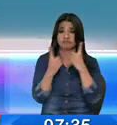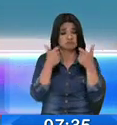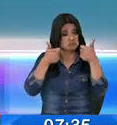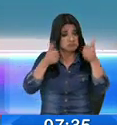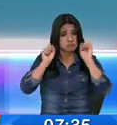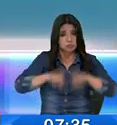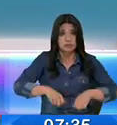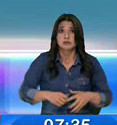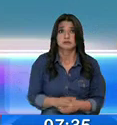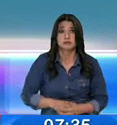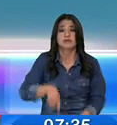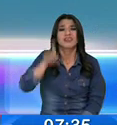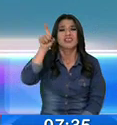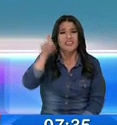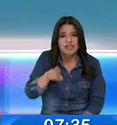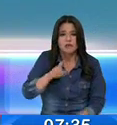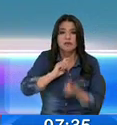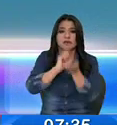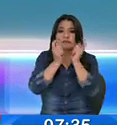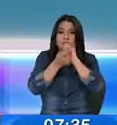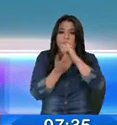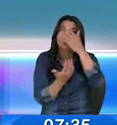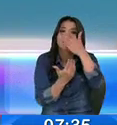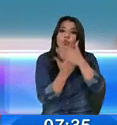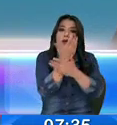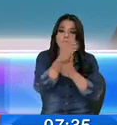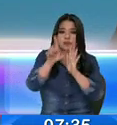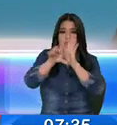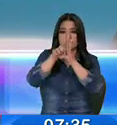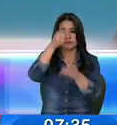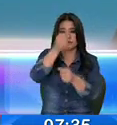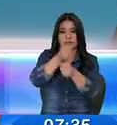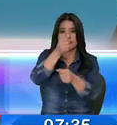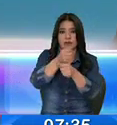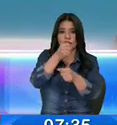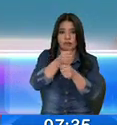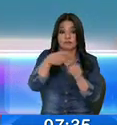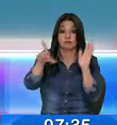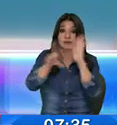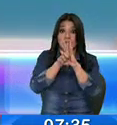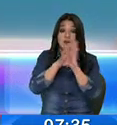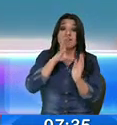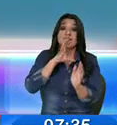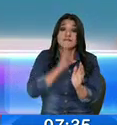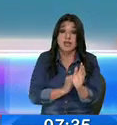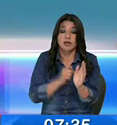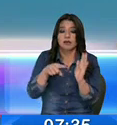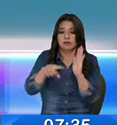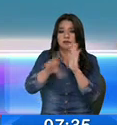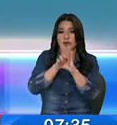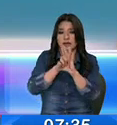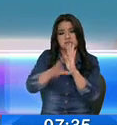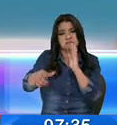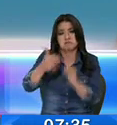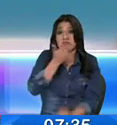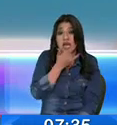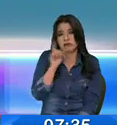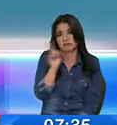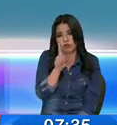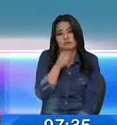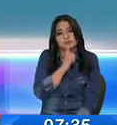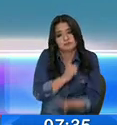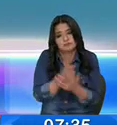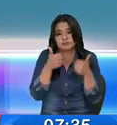hay necesidad de actualizar la legislación laboral no por vieja la legislación actual el código del trabajo es malo porque en esencia